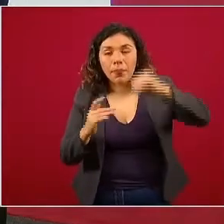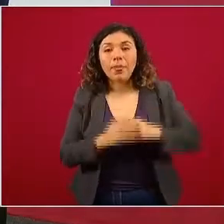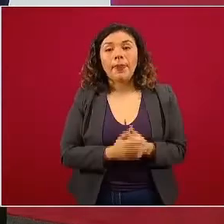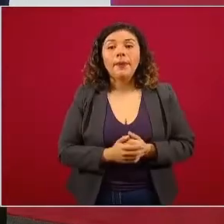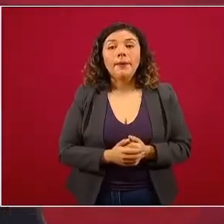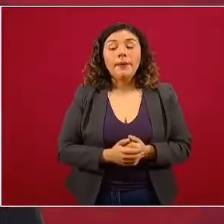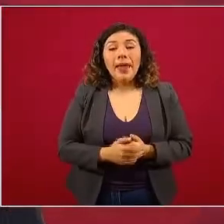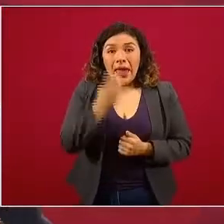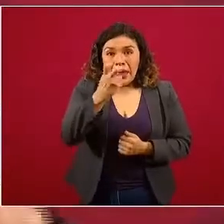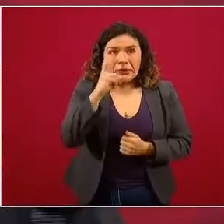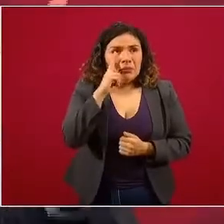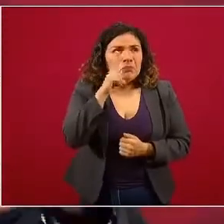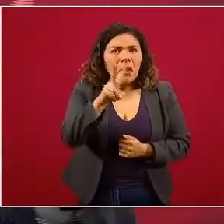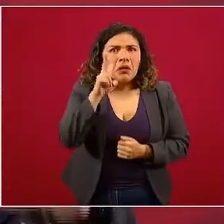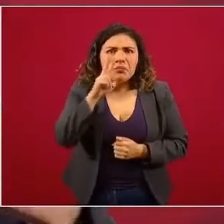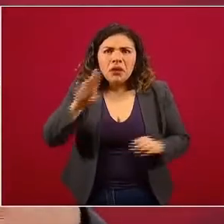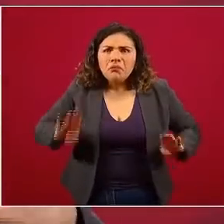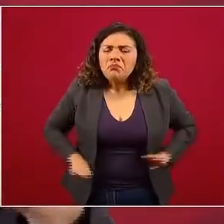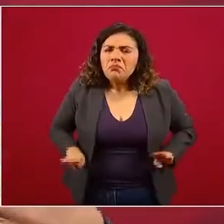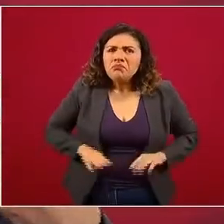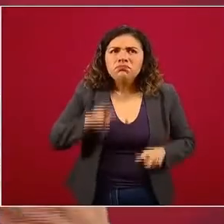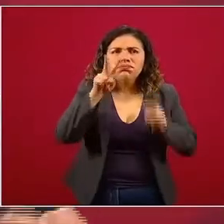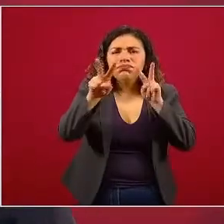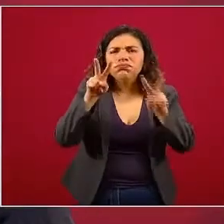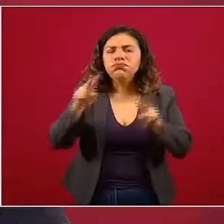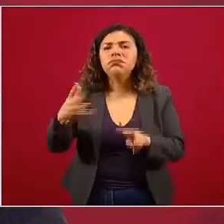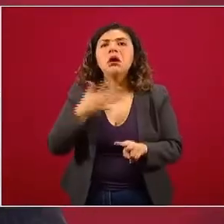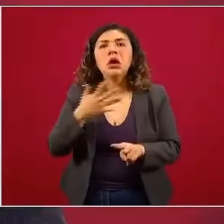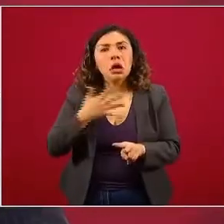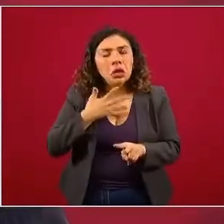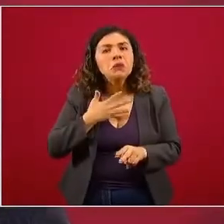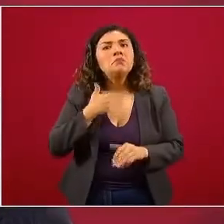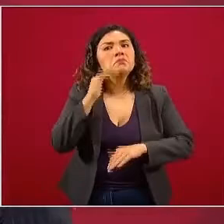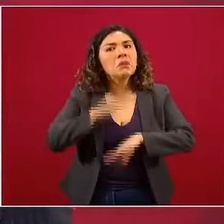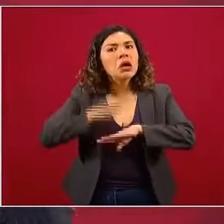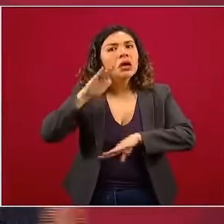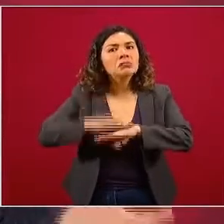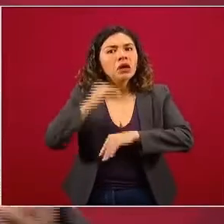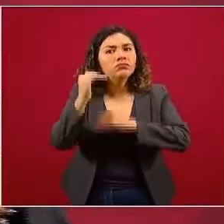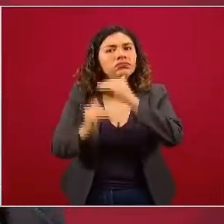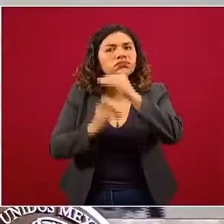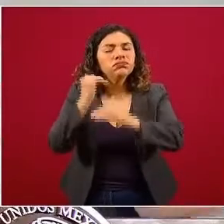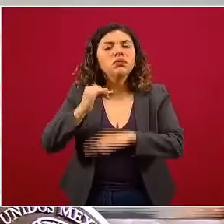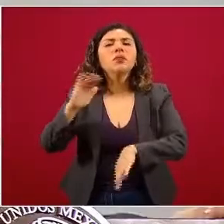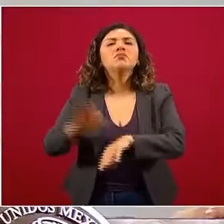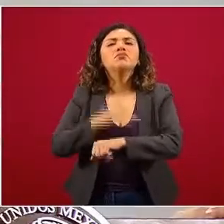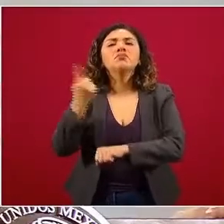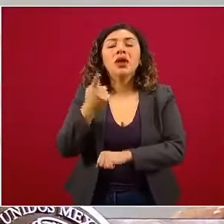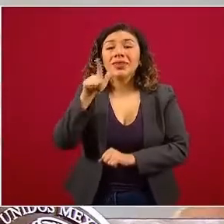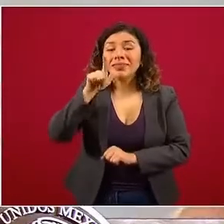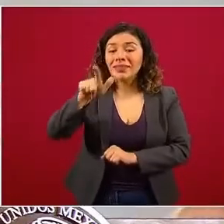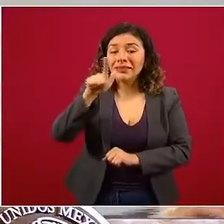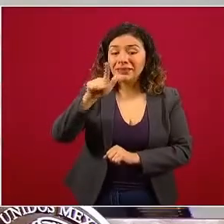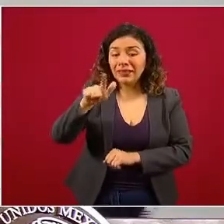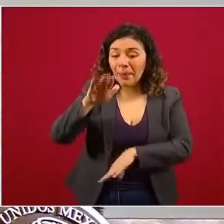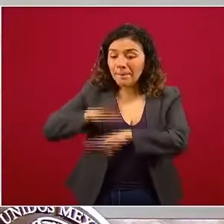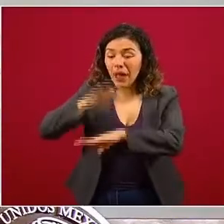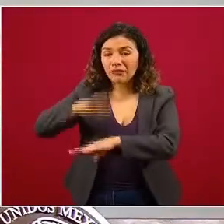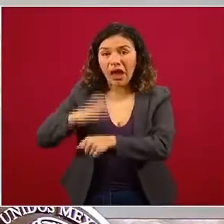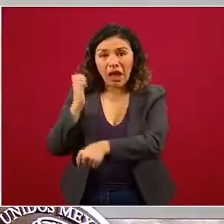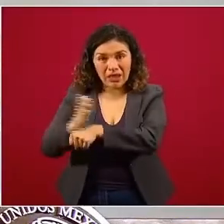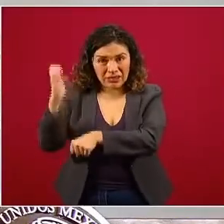Y este patrón se está presentando ya de una manera progresiva porque las 17